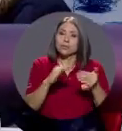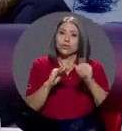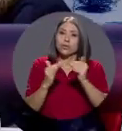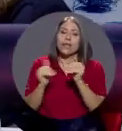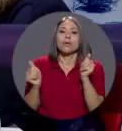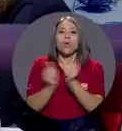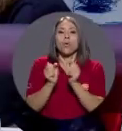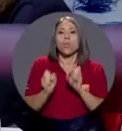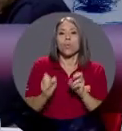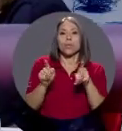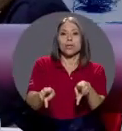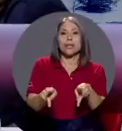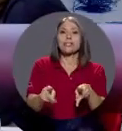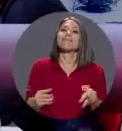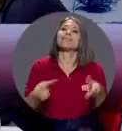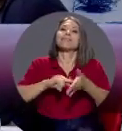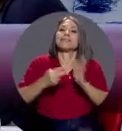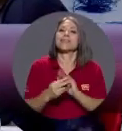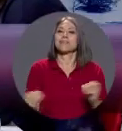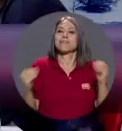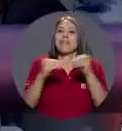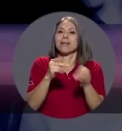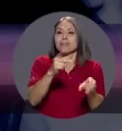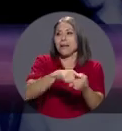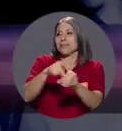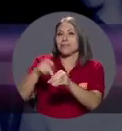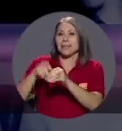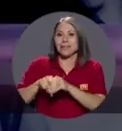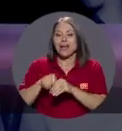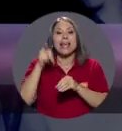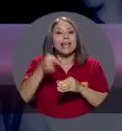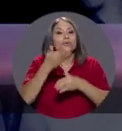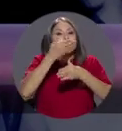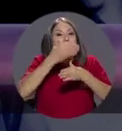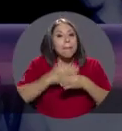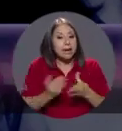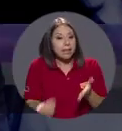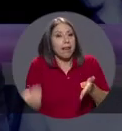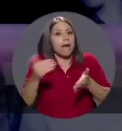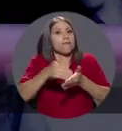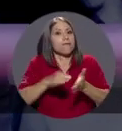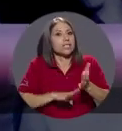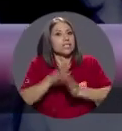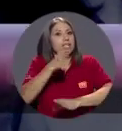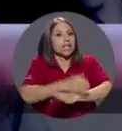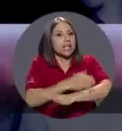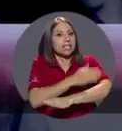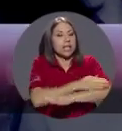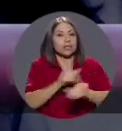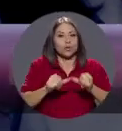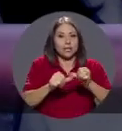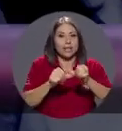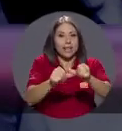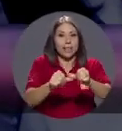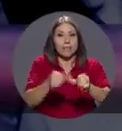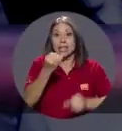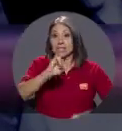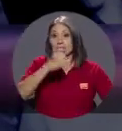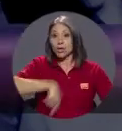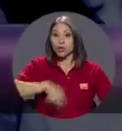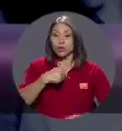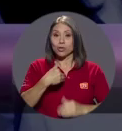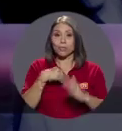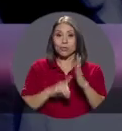una sociedad con oportunidades, vamos a tener una sociedad más participativa. Eso es parte de la resiliencia, eso es parte de la sostenibilidad. Si tenemos